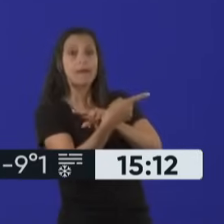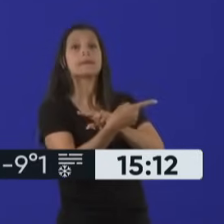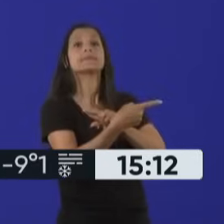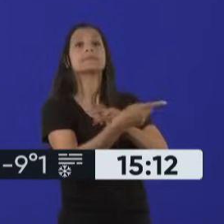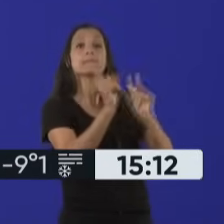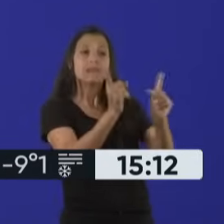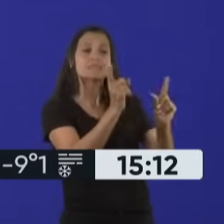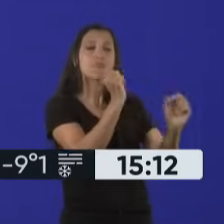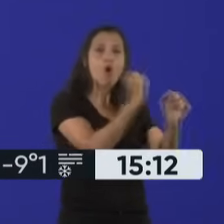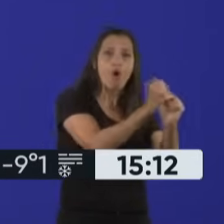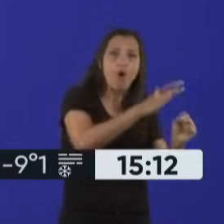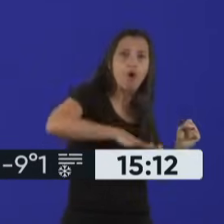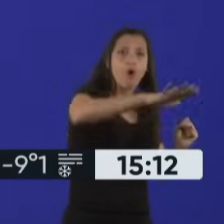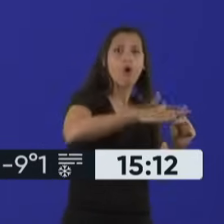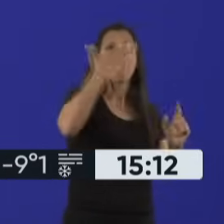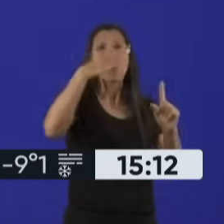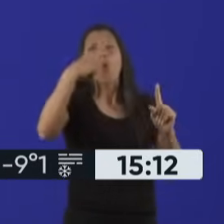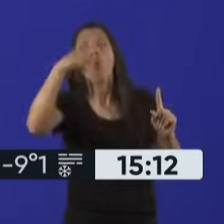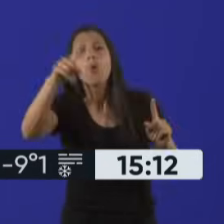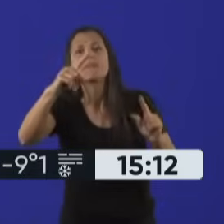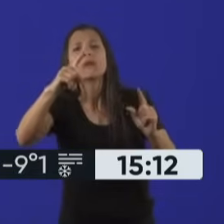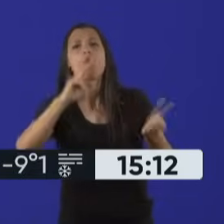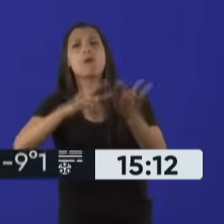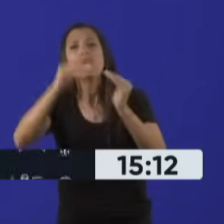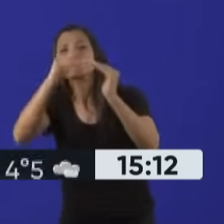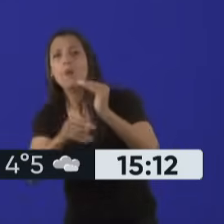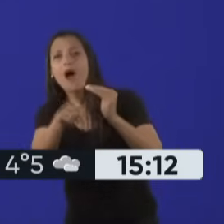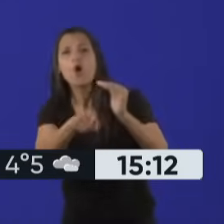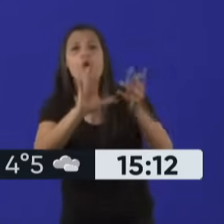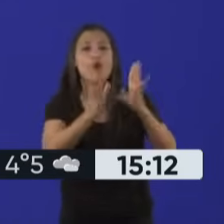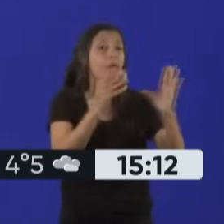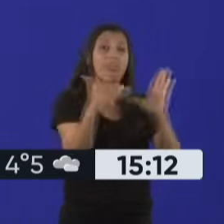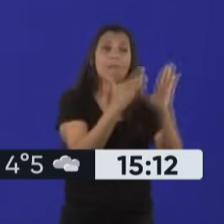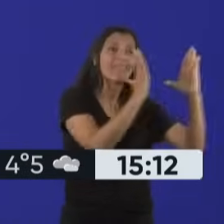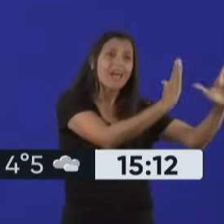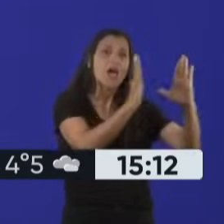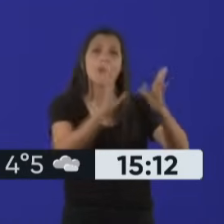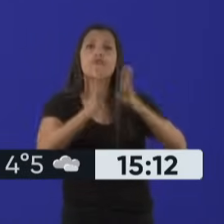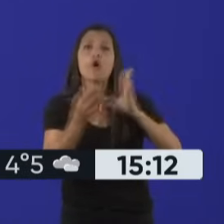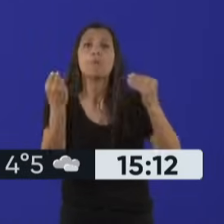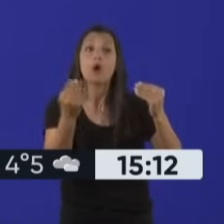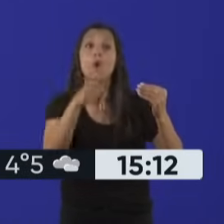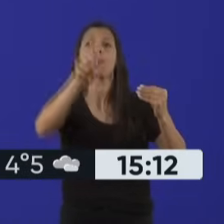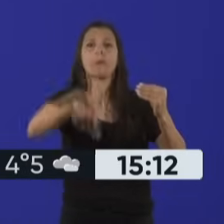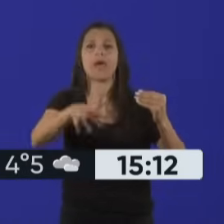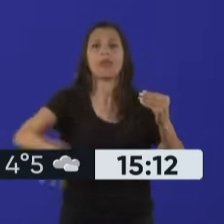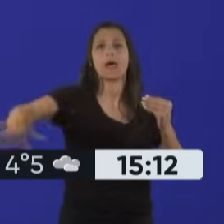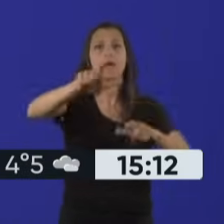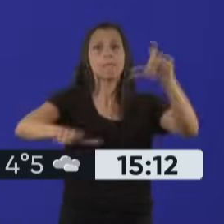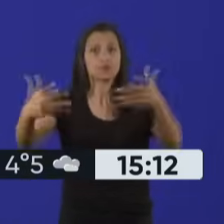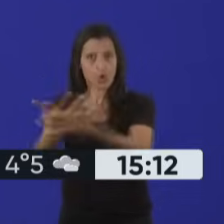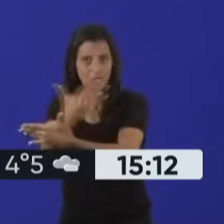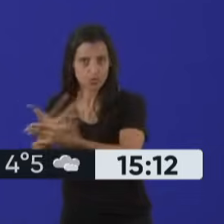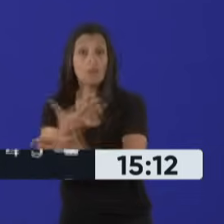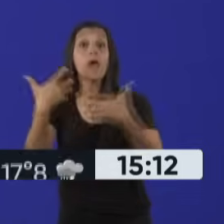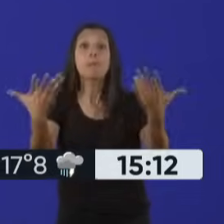el mercado laboral y después bajar impuestos. Eso podría ser profundamente doloroso para la población. Por eso es